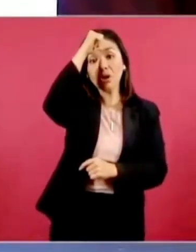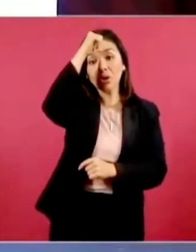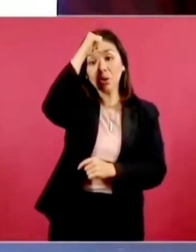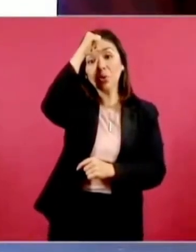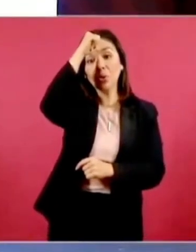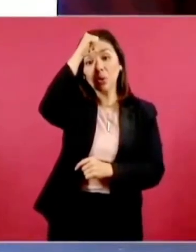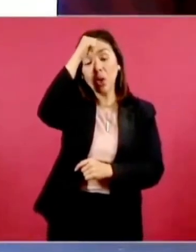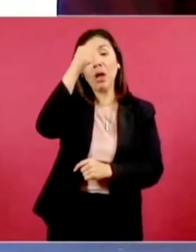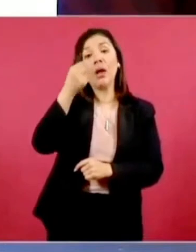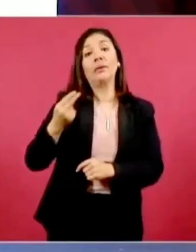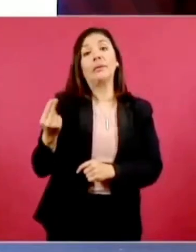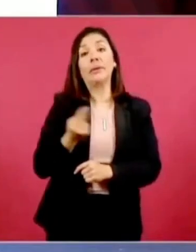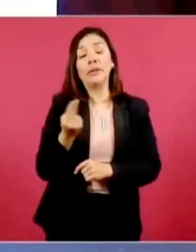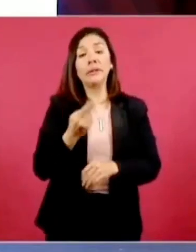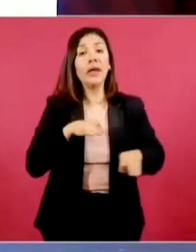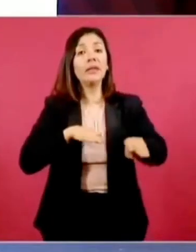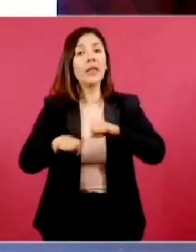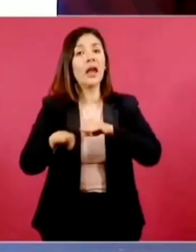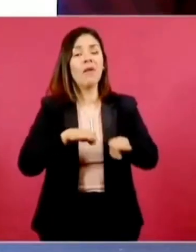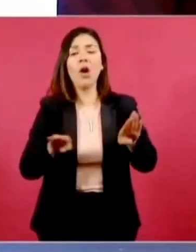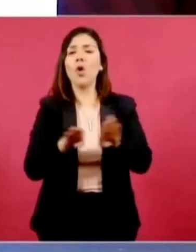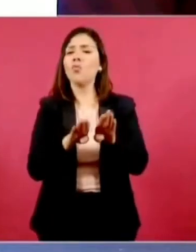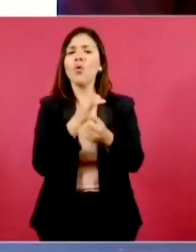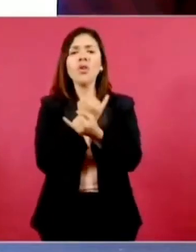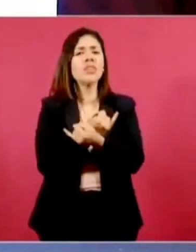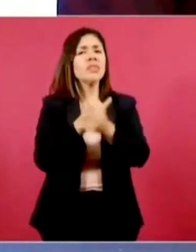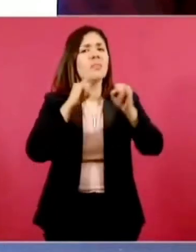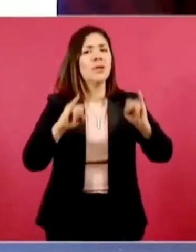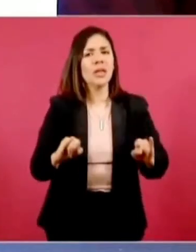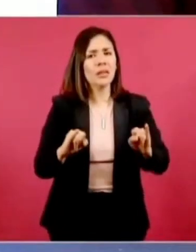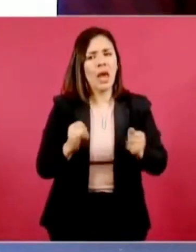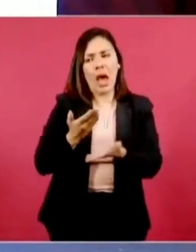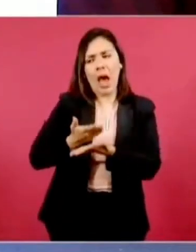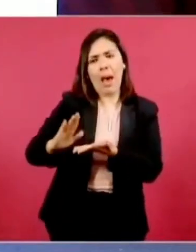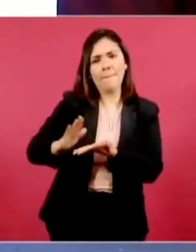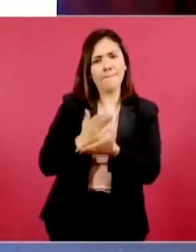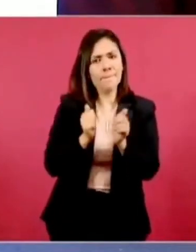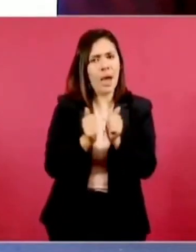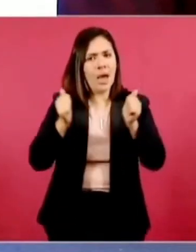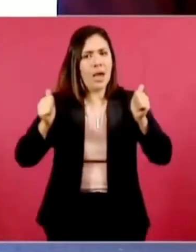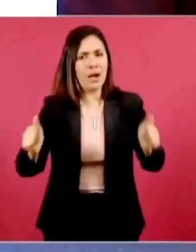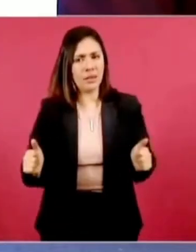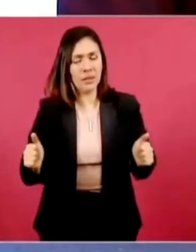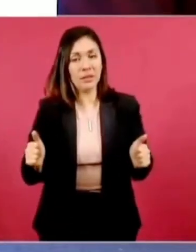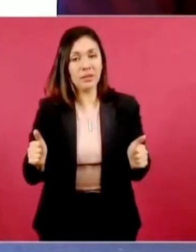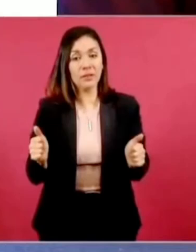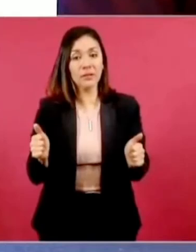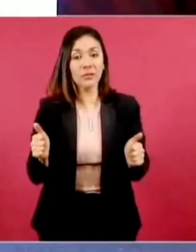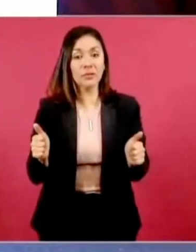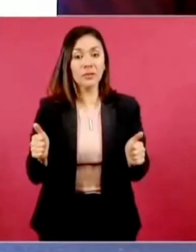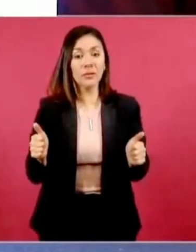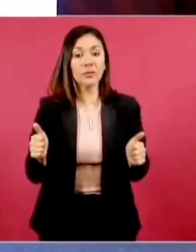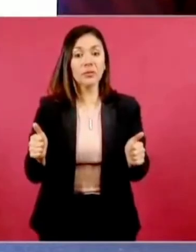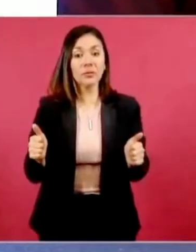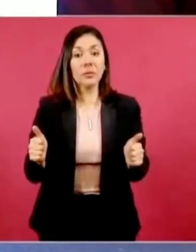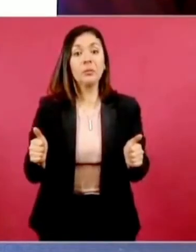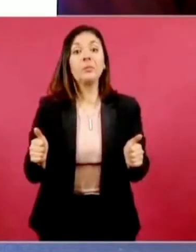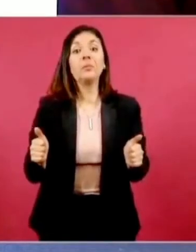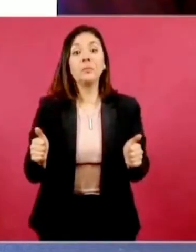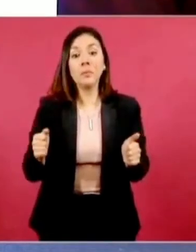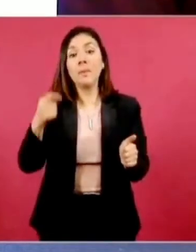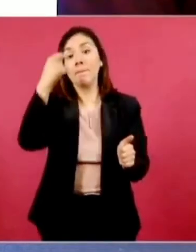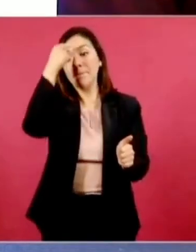que trabajaríamos de forma independiente, cada uno por su lado, para producir